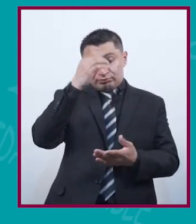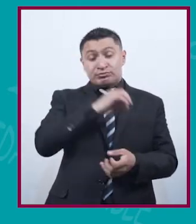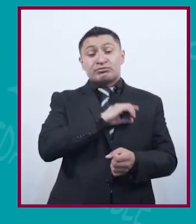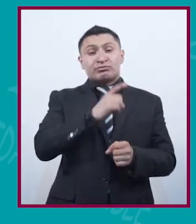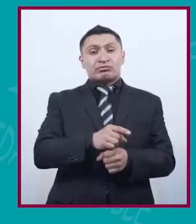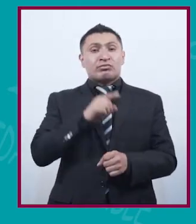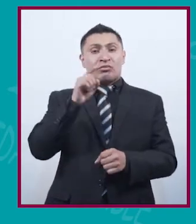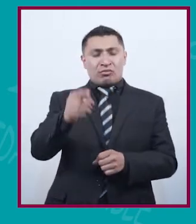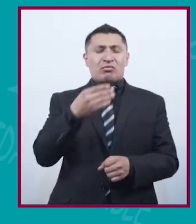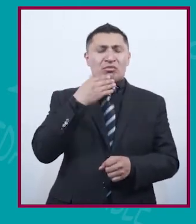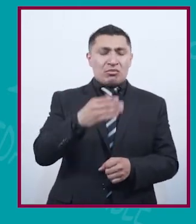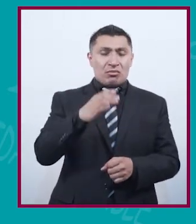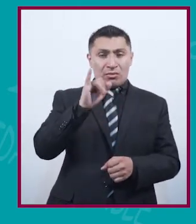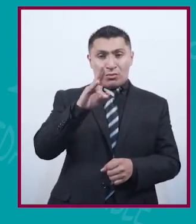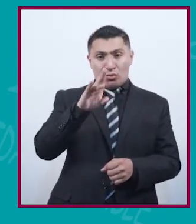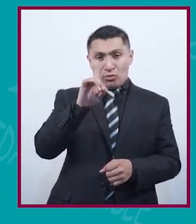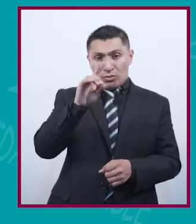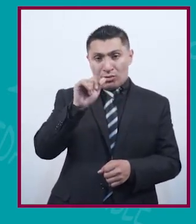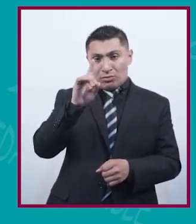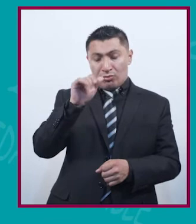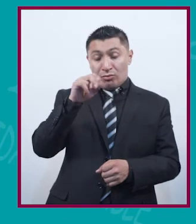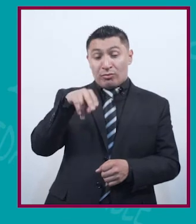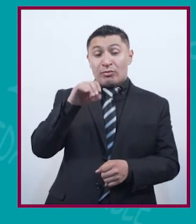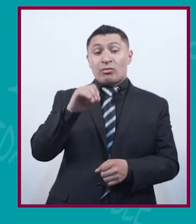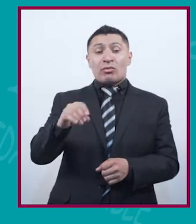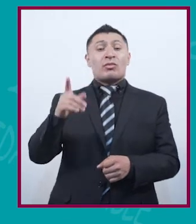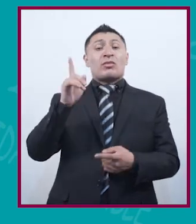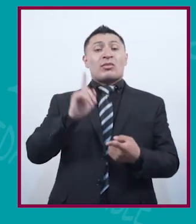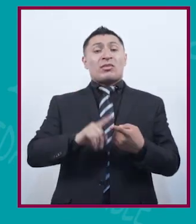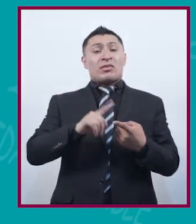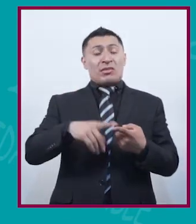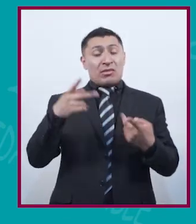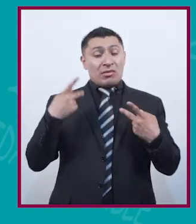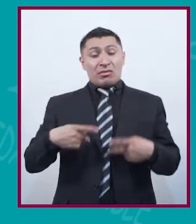reconocía la posibilidad de ciudadanía a quienes tenían